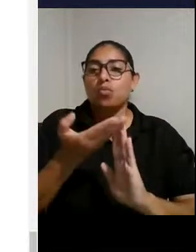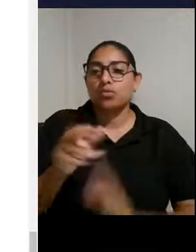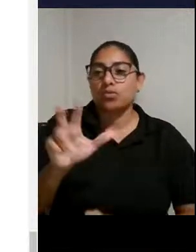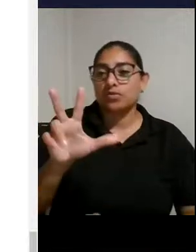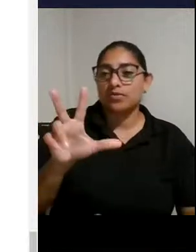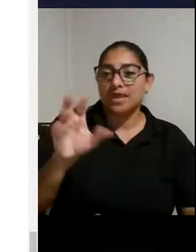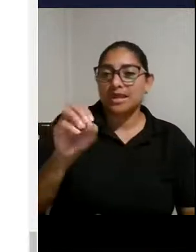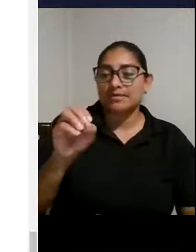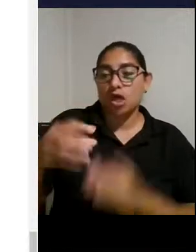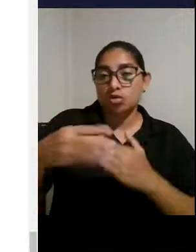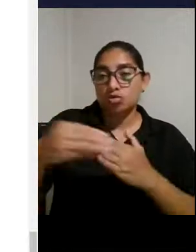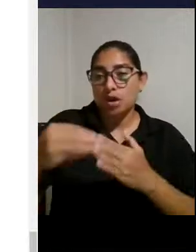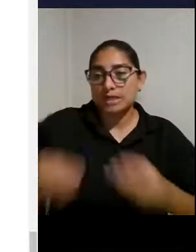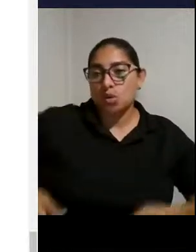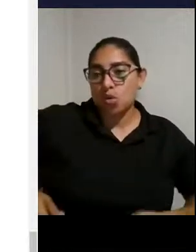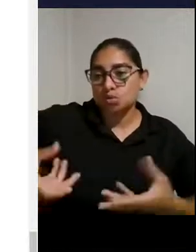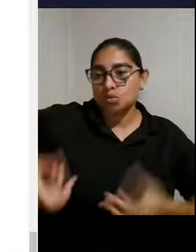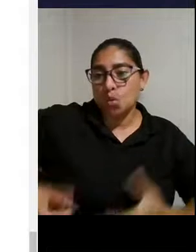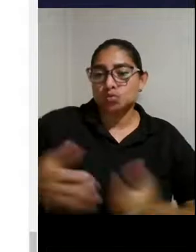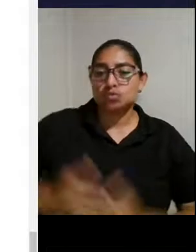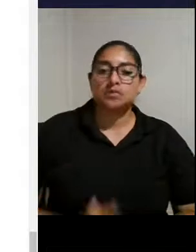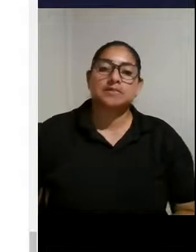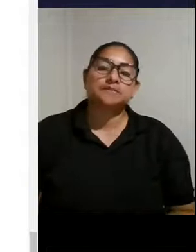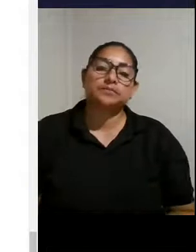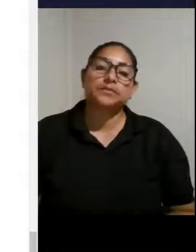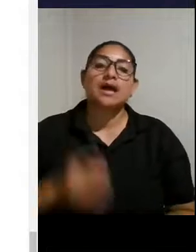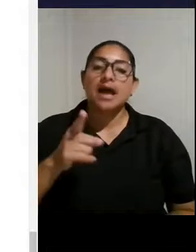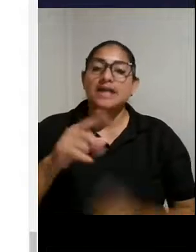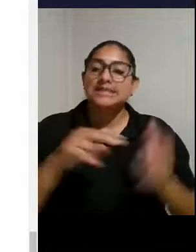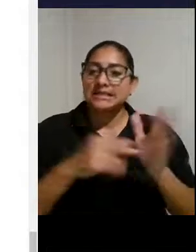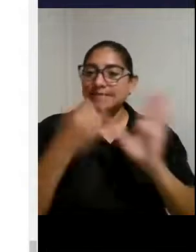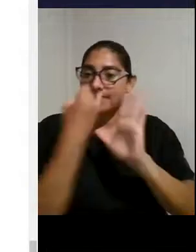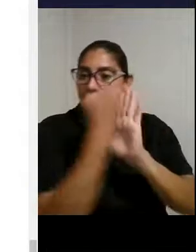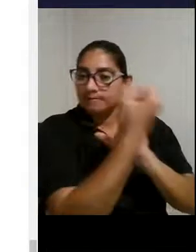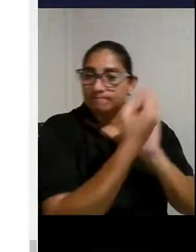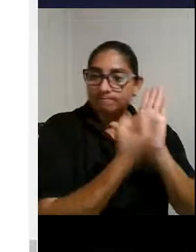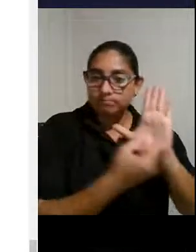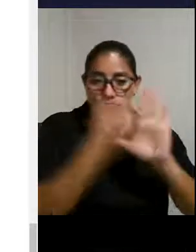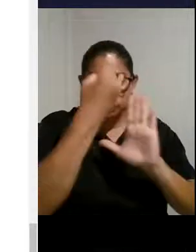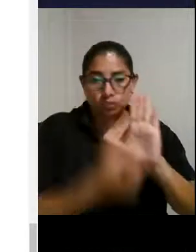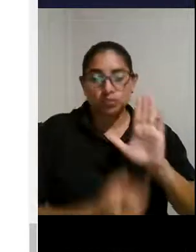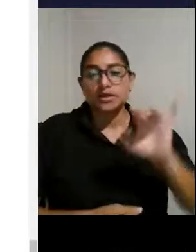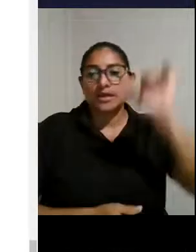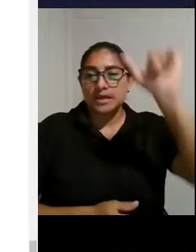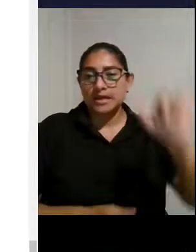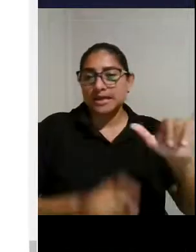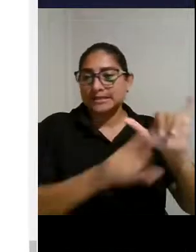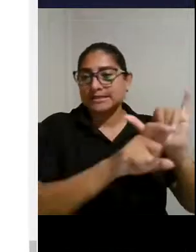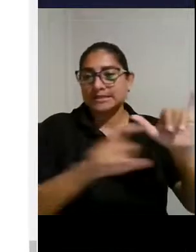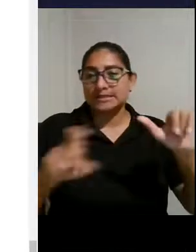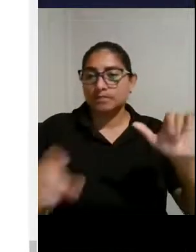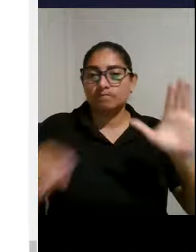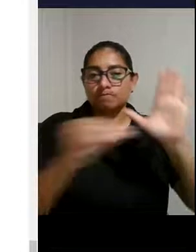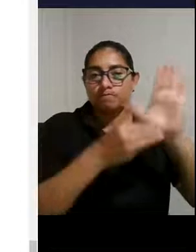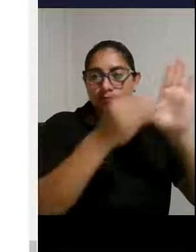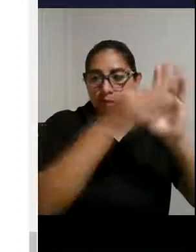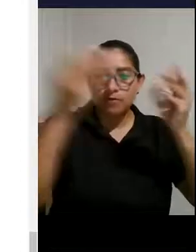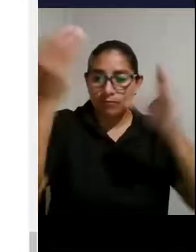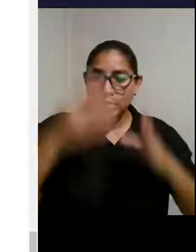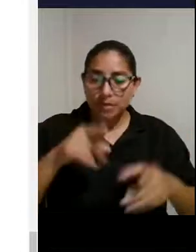costos. ¿Ok? Eso fue lo que gráficamente nosotros trabajamos en este ejercicio.